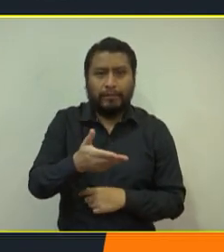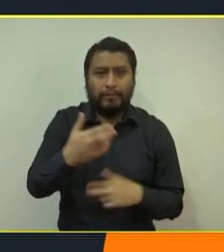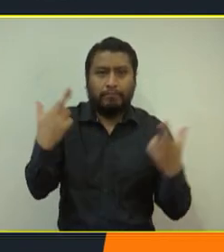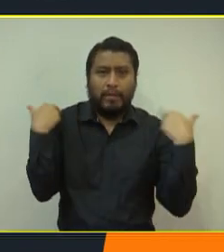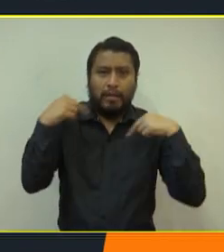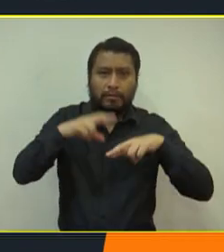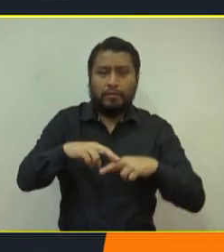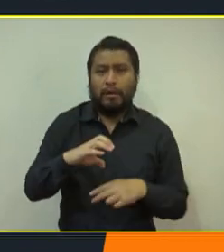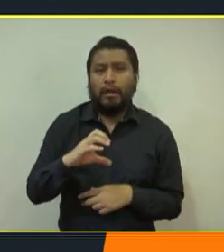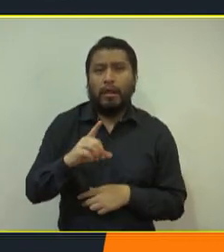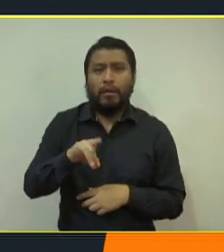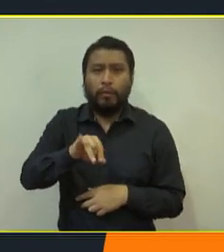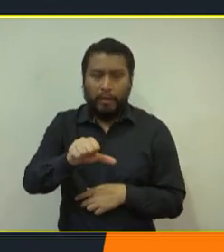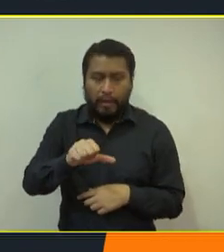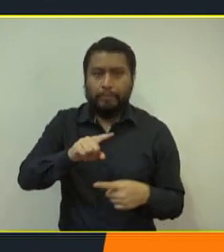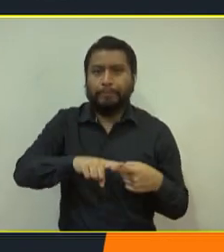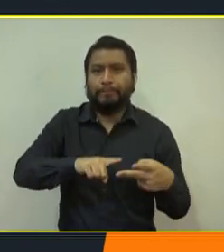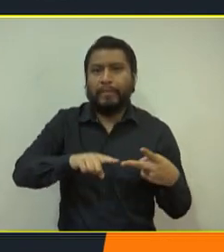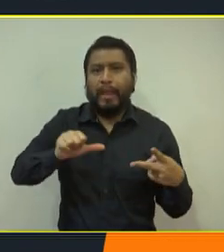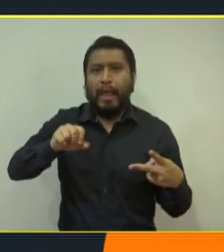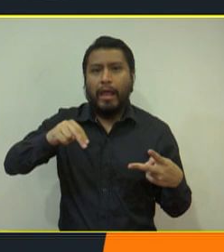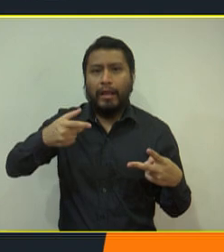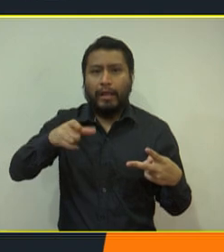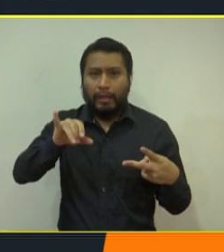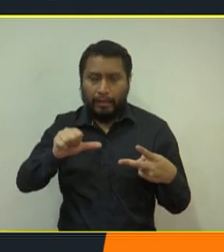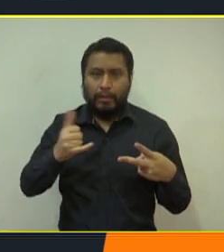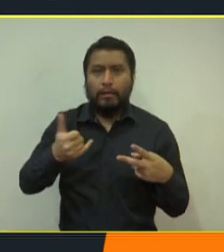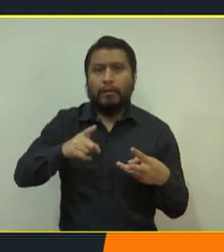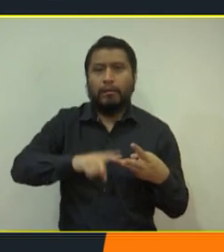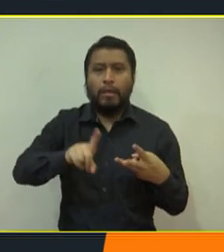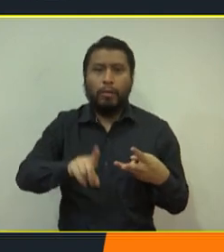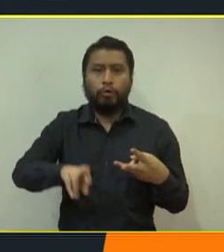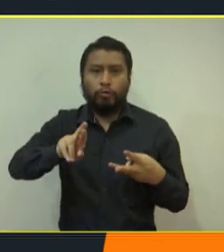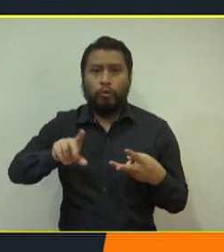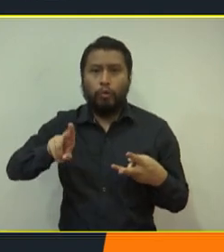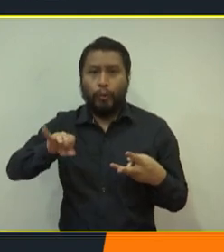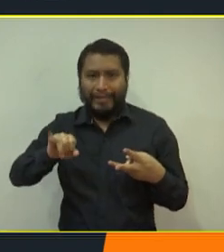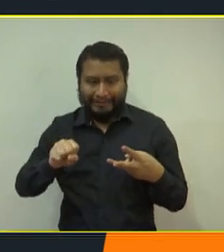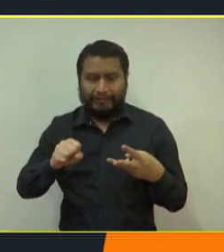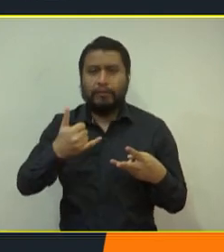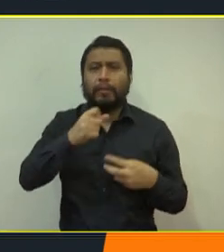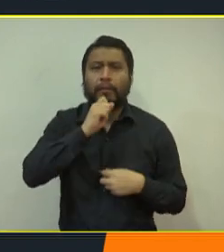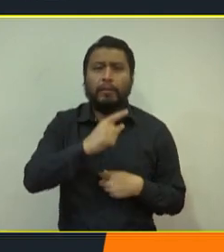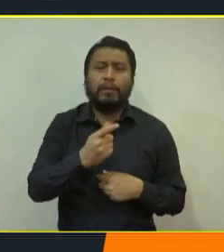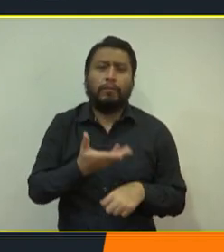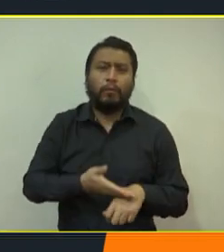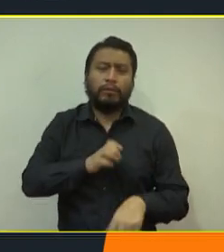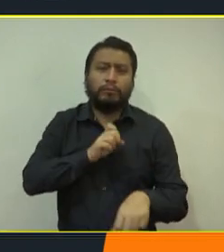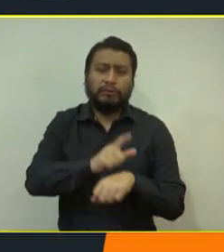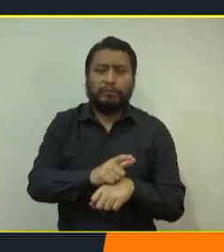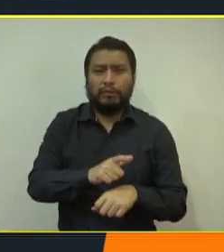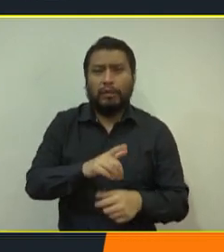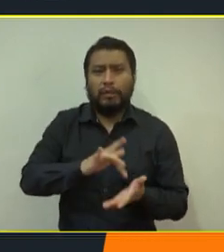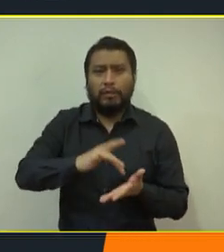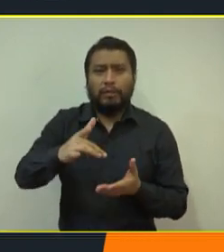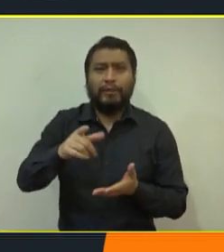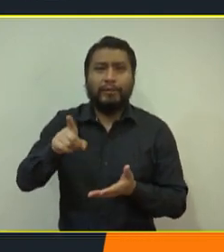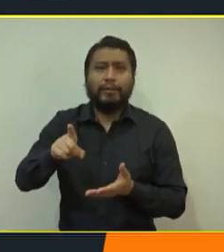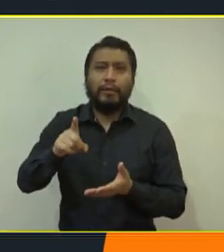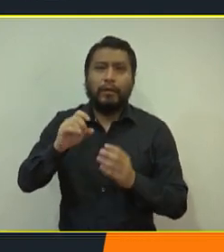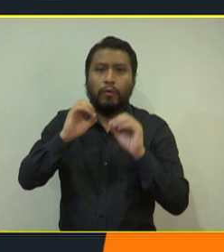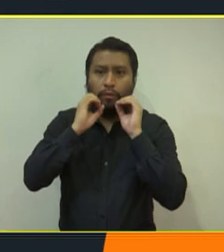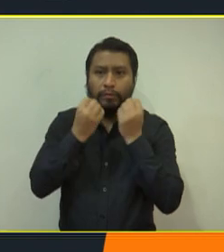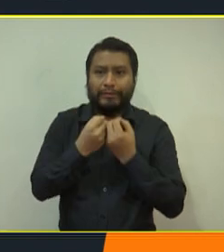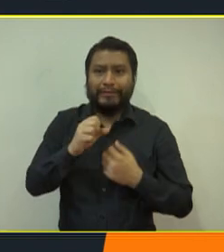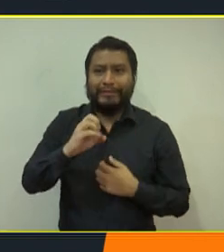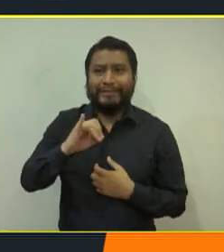la profesora Angélica y al doctor Luis. Y un agradecimiento también especial a la organización Discapacitados Visuales CIA